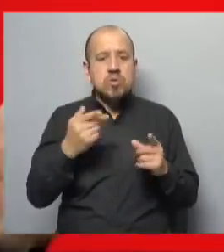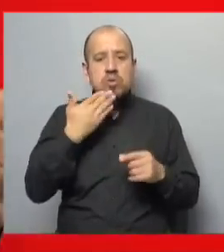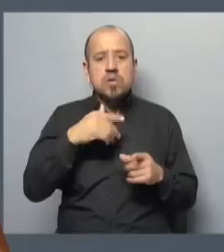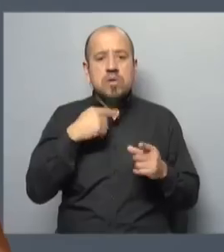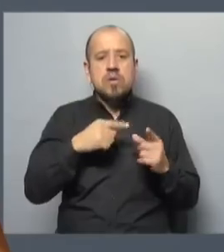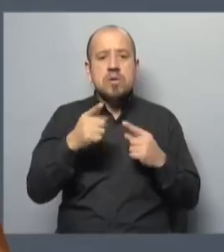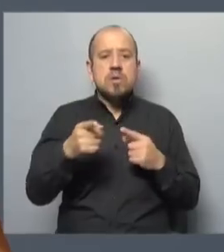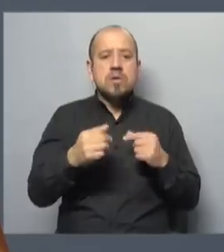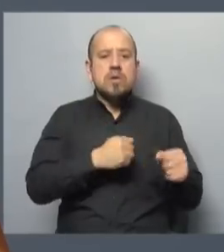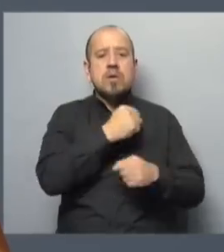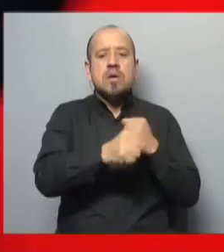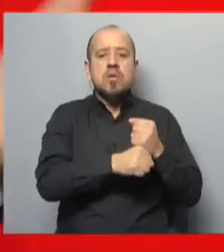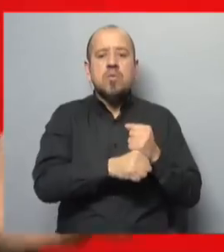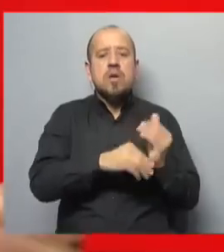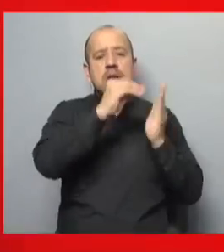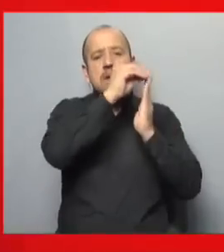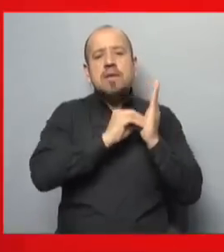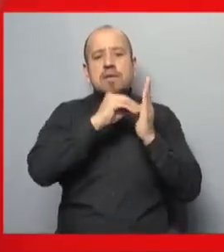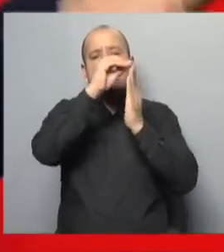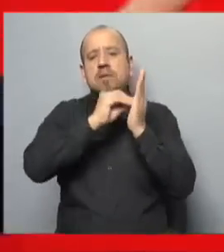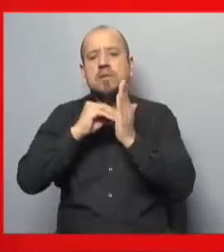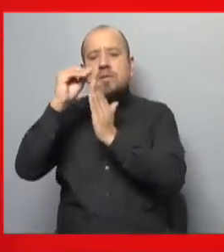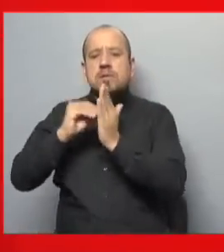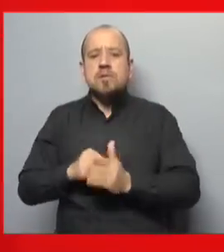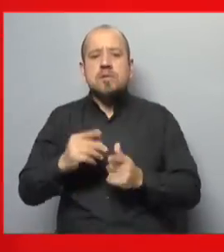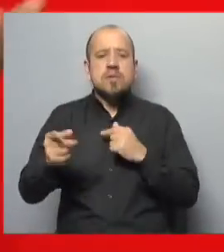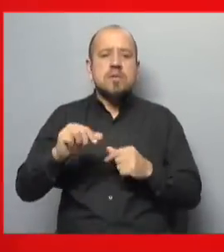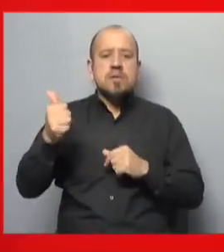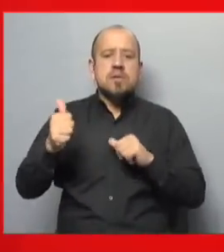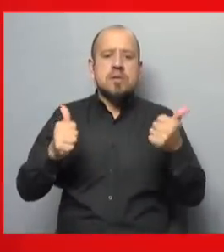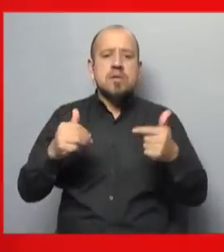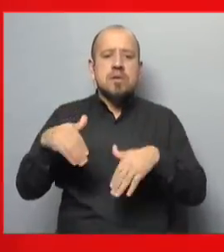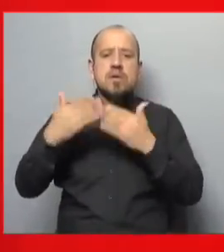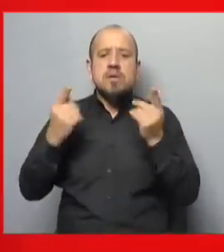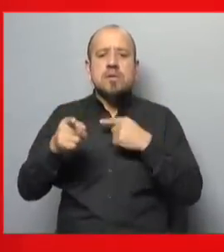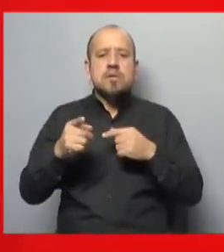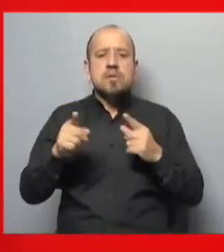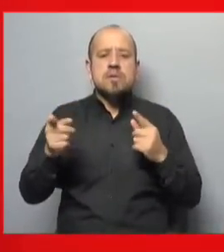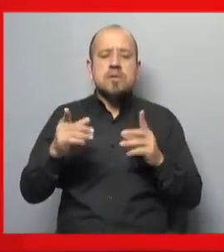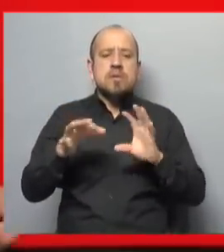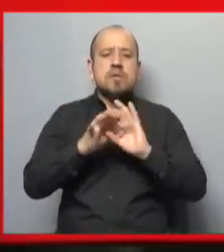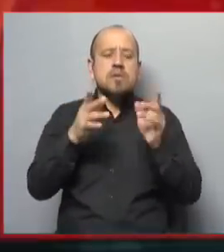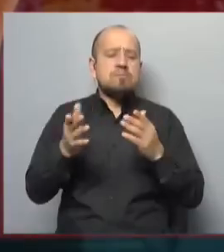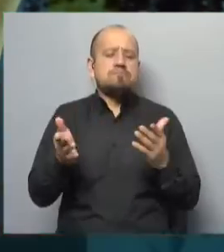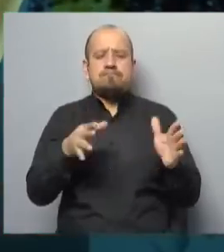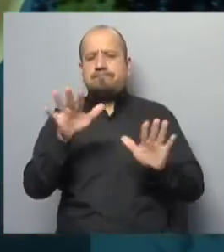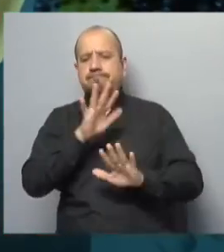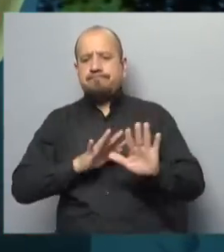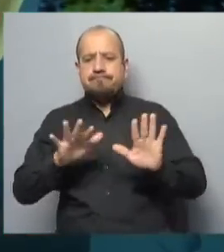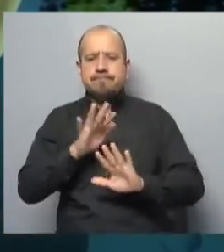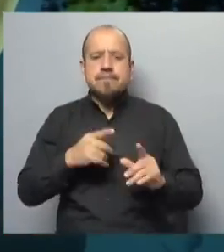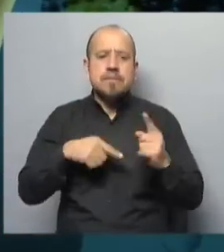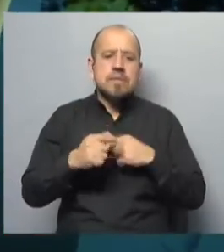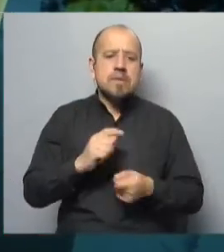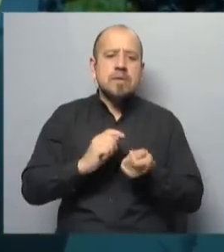tabla anual la tabla la otra es que juega la anual y la clausura como gana sale campeón después nos van y en la libertadores y lo hemos cambiado